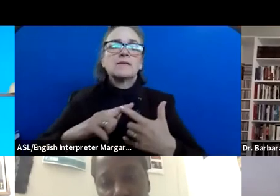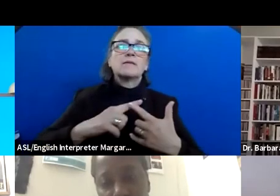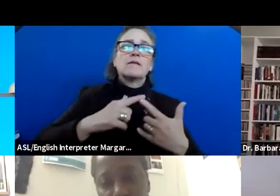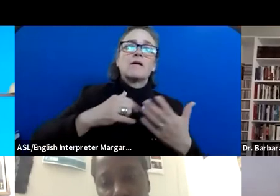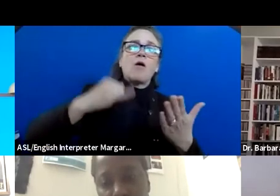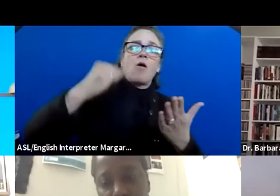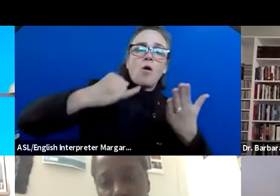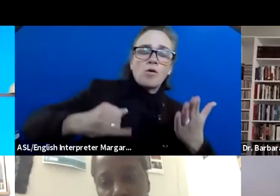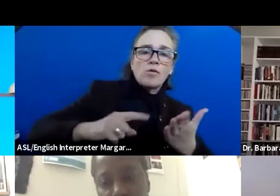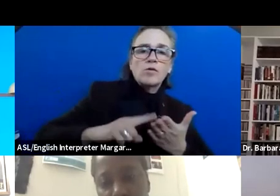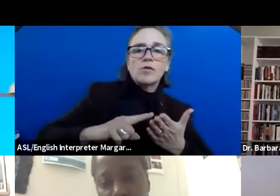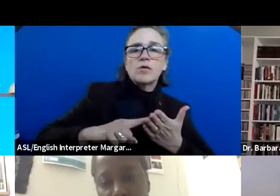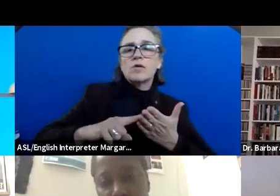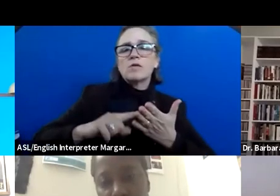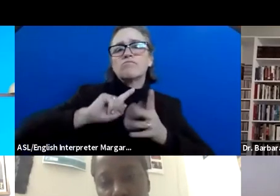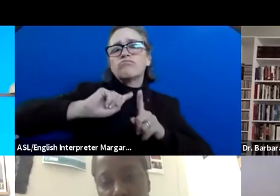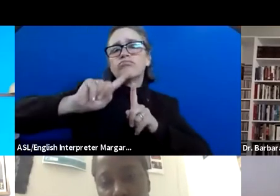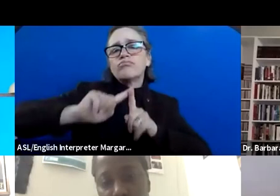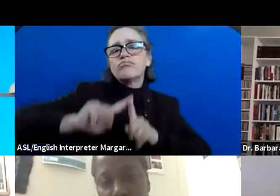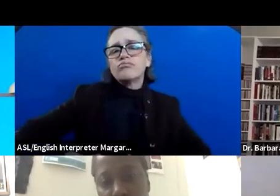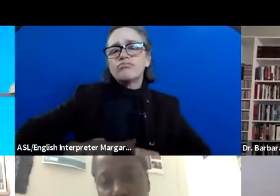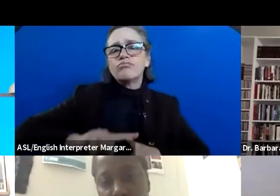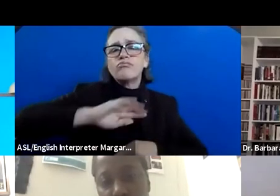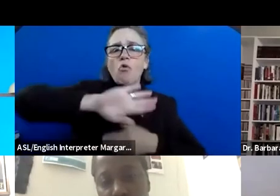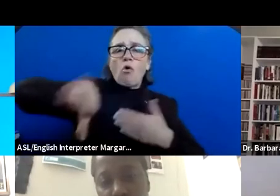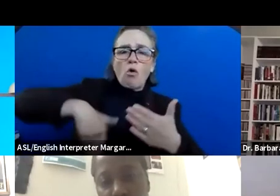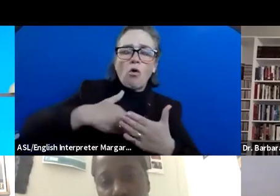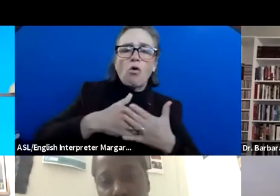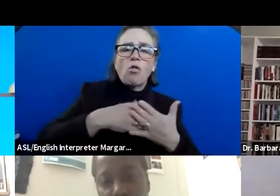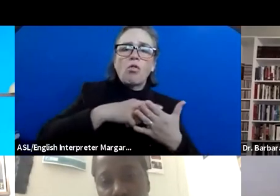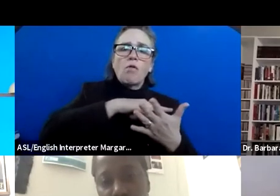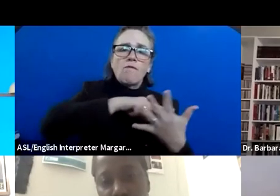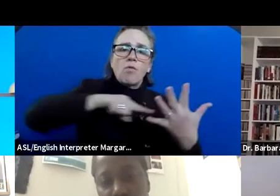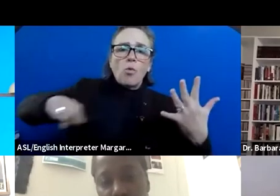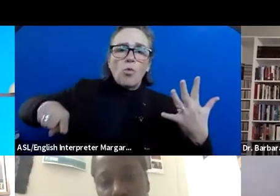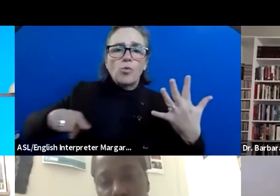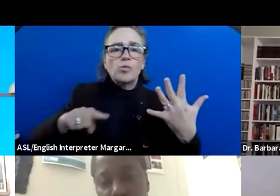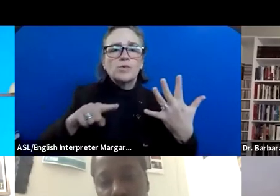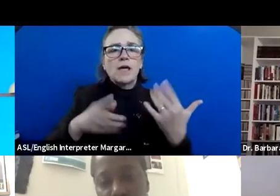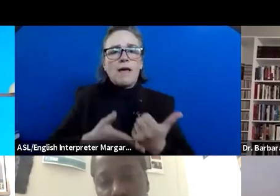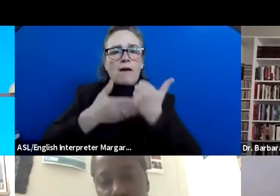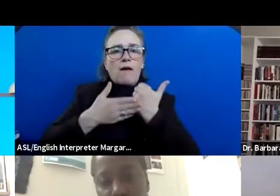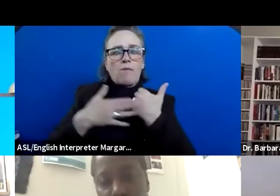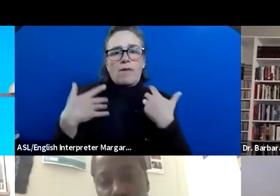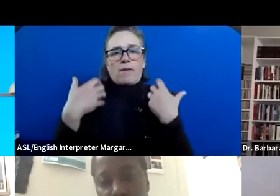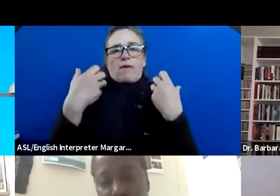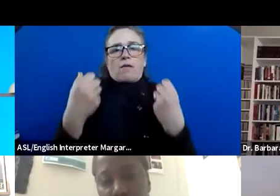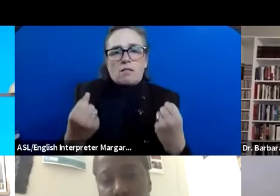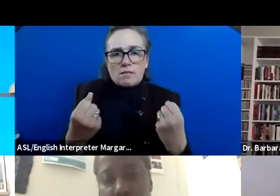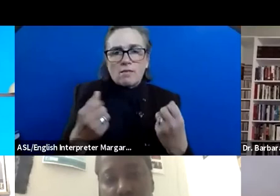instrumento sanador, pero también como ese instrumento que nos permite respirar, que